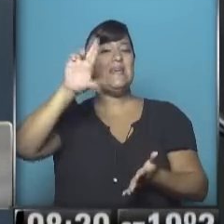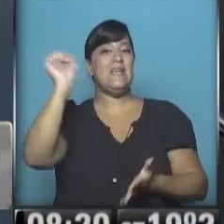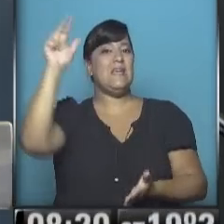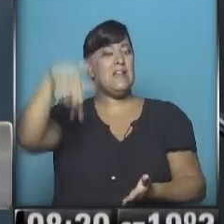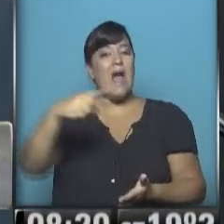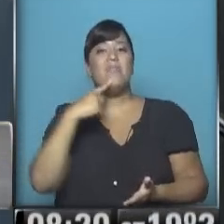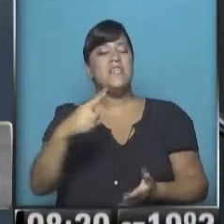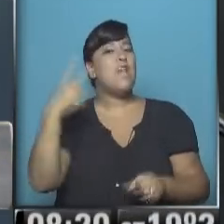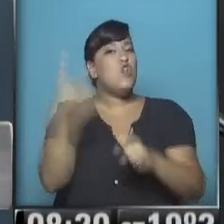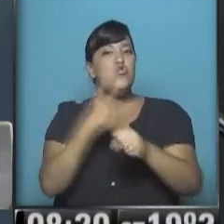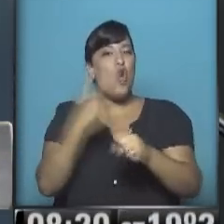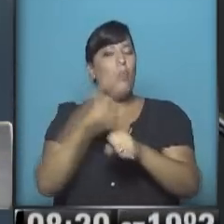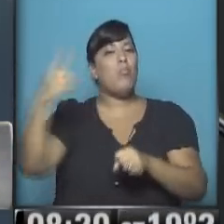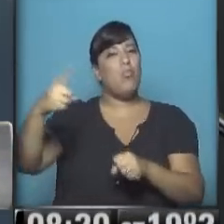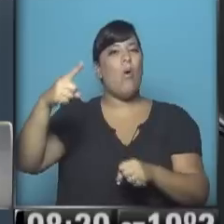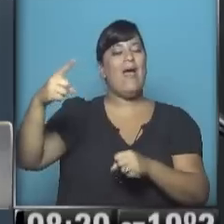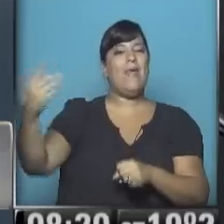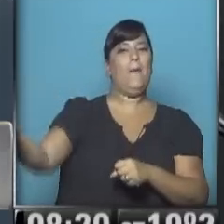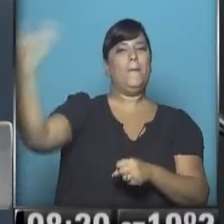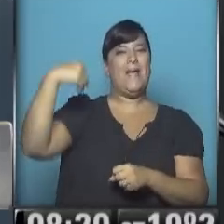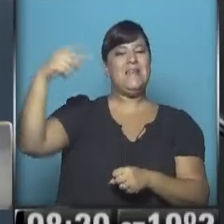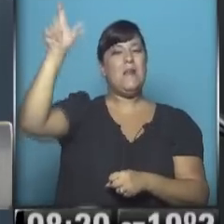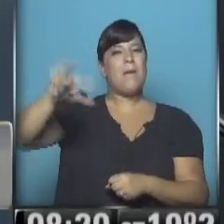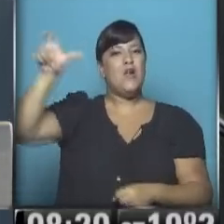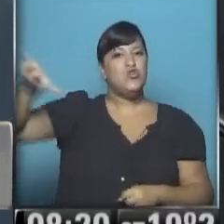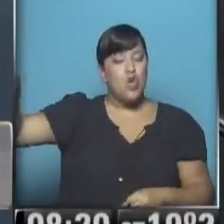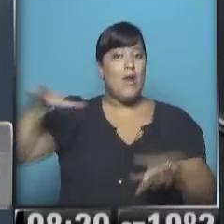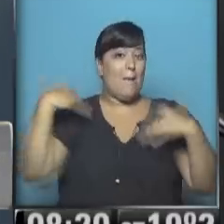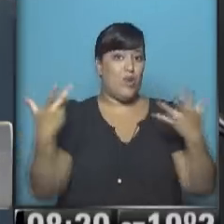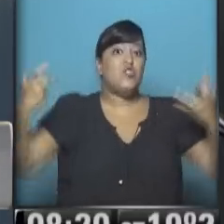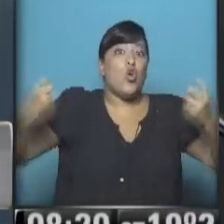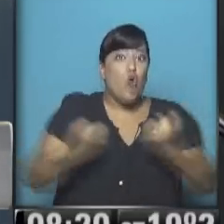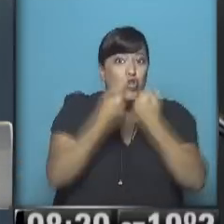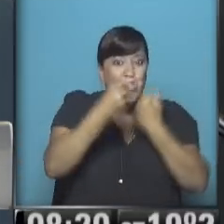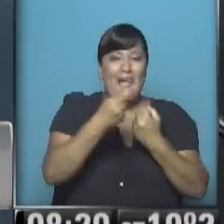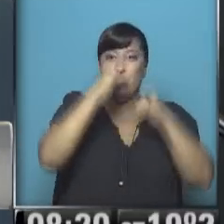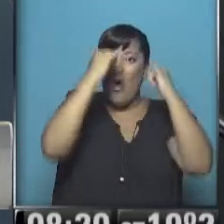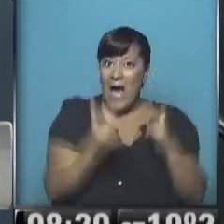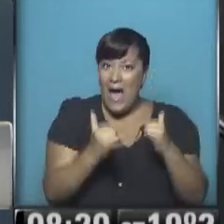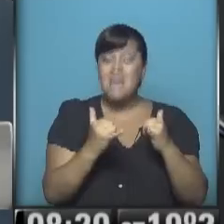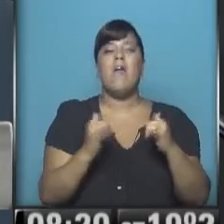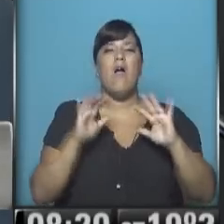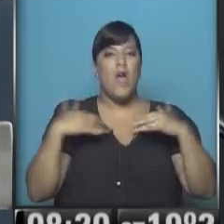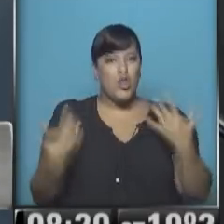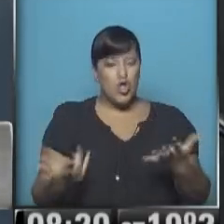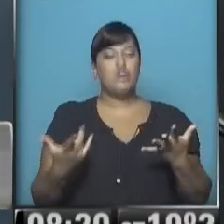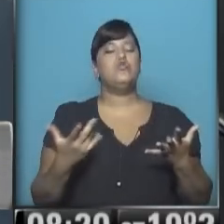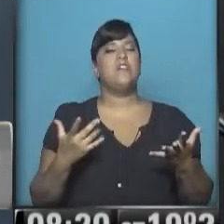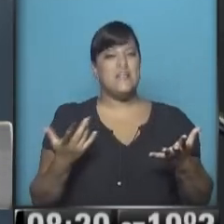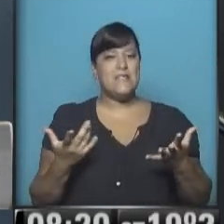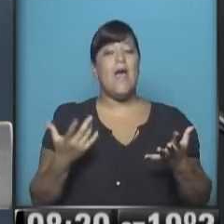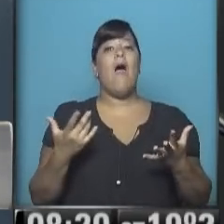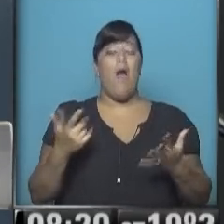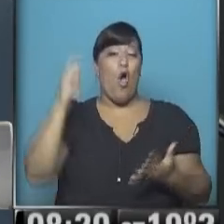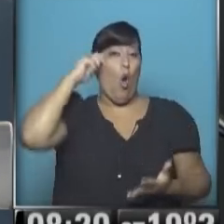eh Por lo tanto con el memorándum de entendimiento la perspectiva cierta era de que